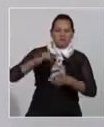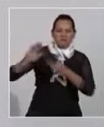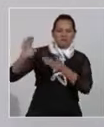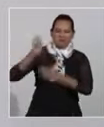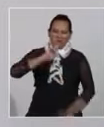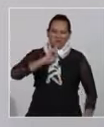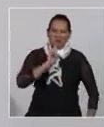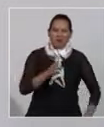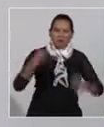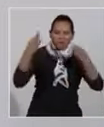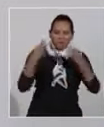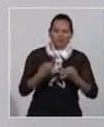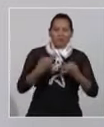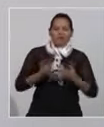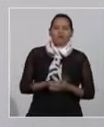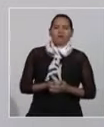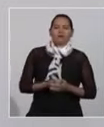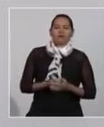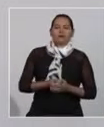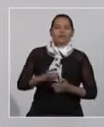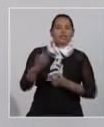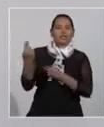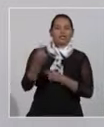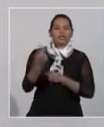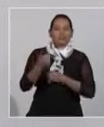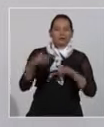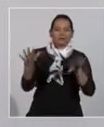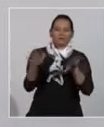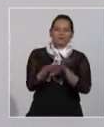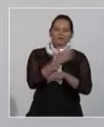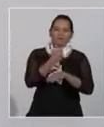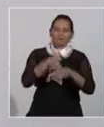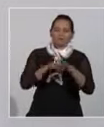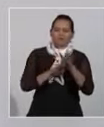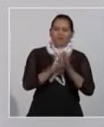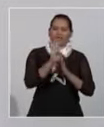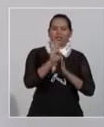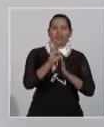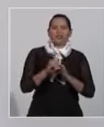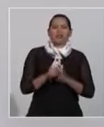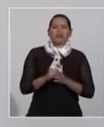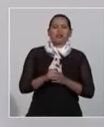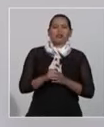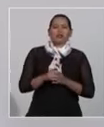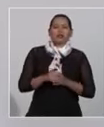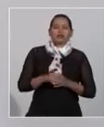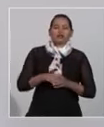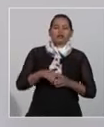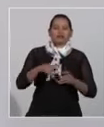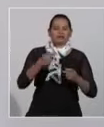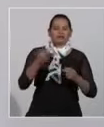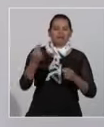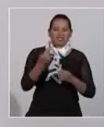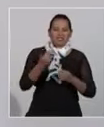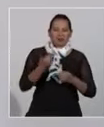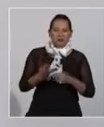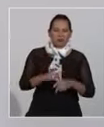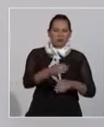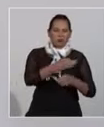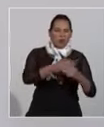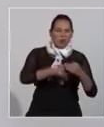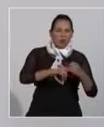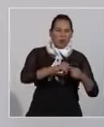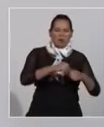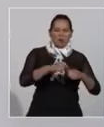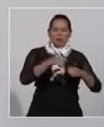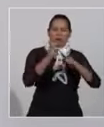resultados. Necesitamos cambiar para mejorar. Cambiar para salir del atraso, enfrentar al crimen con energía, tomar decisiones